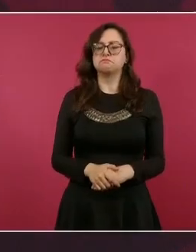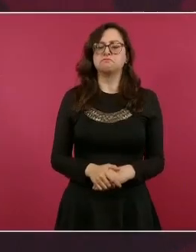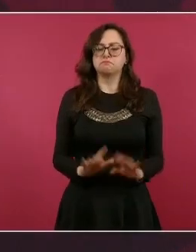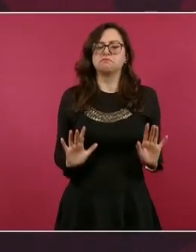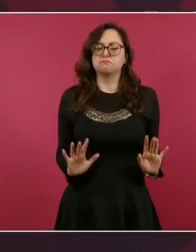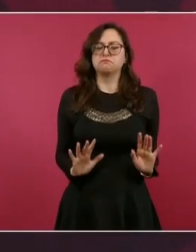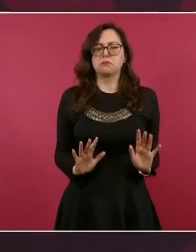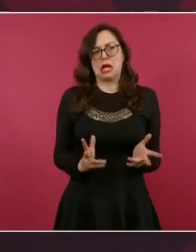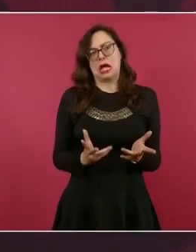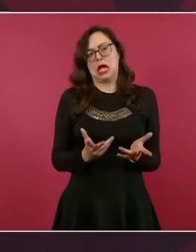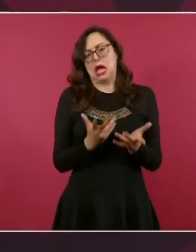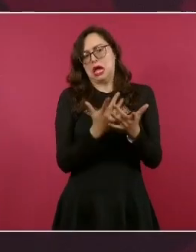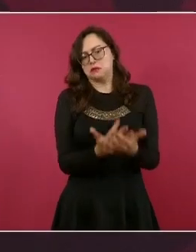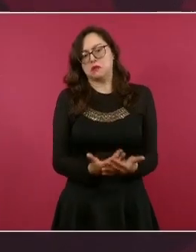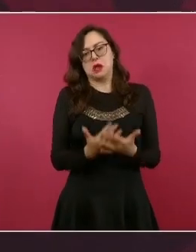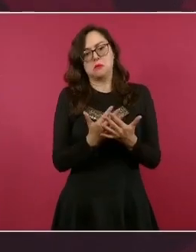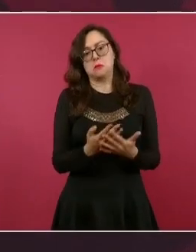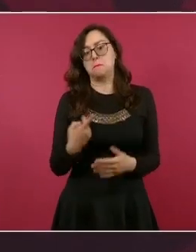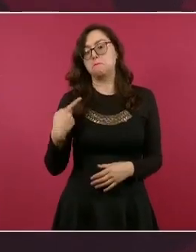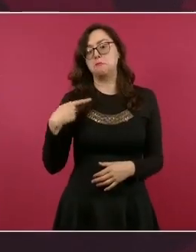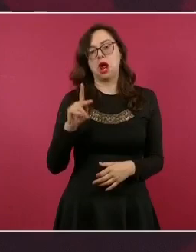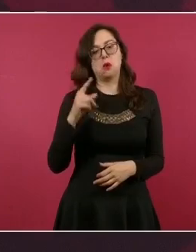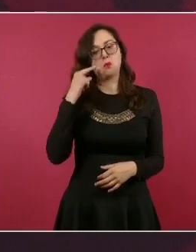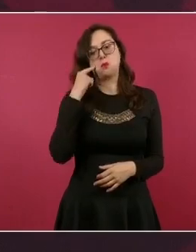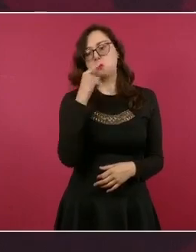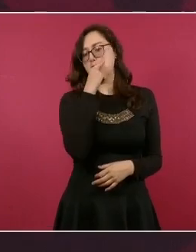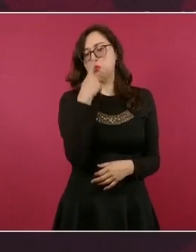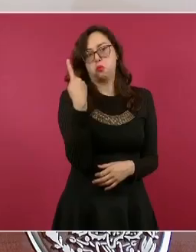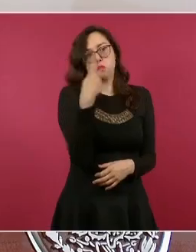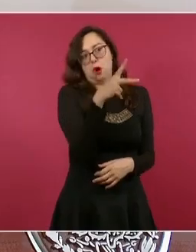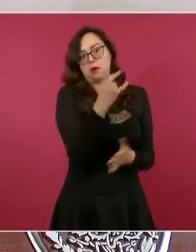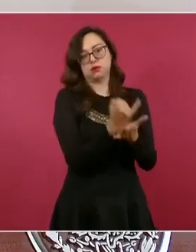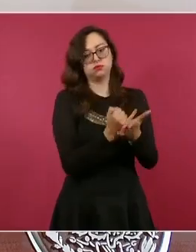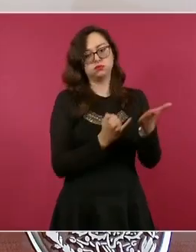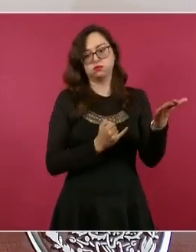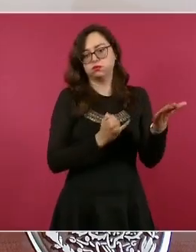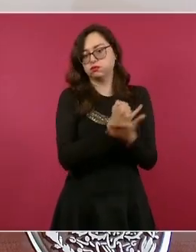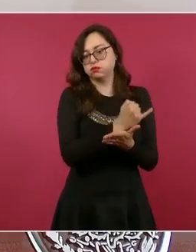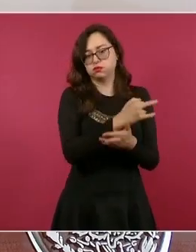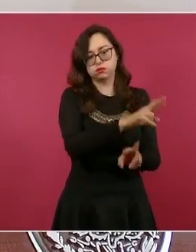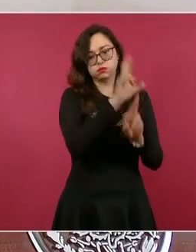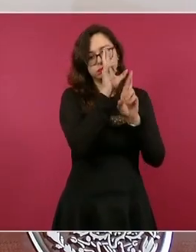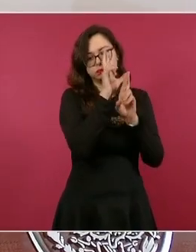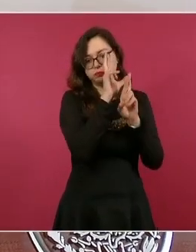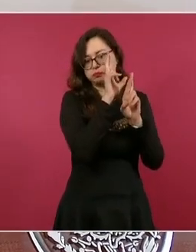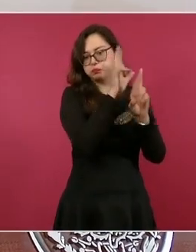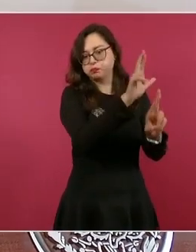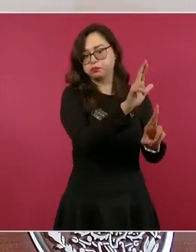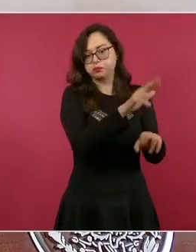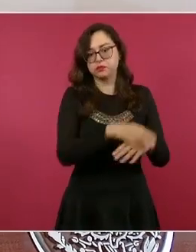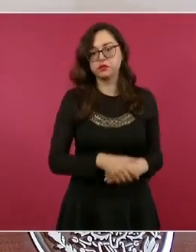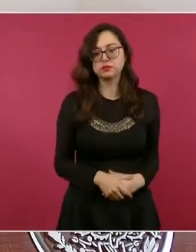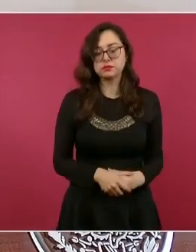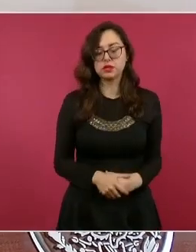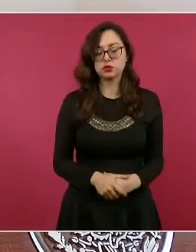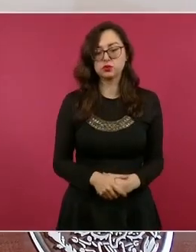somos muy respetuosos de la decisión que tomen otros gobiernos.